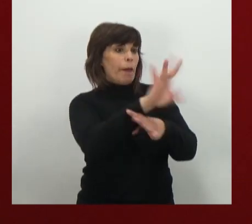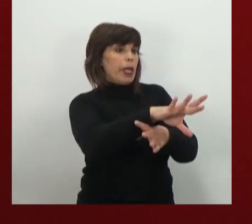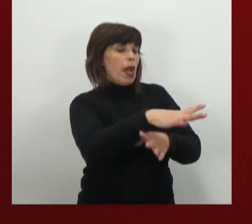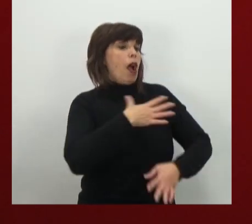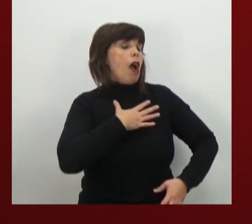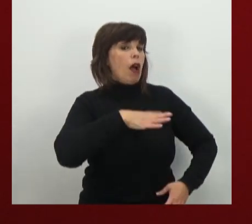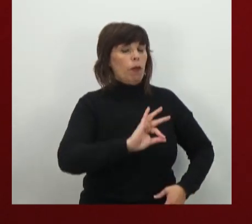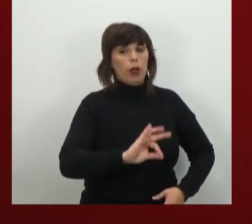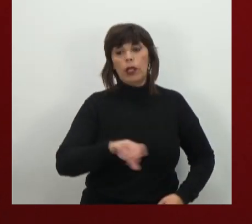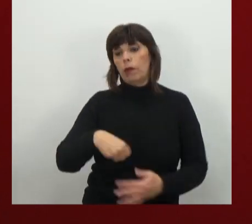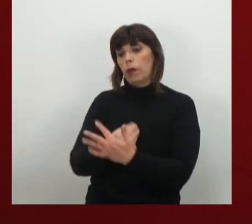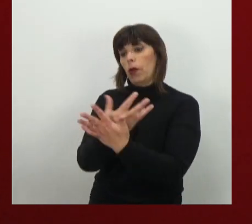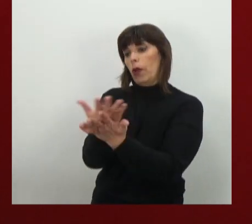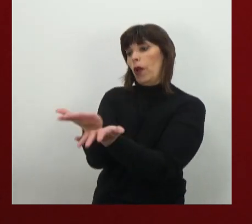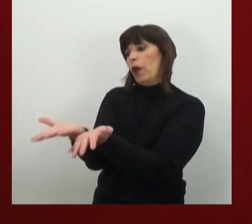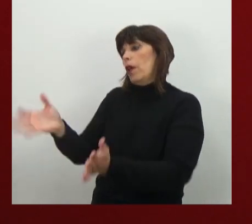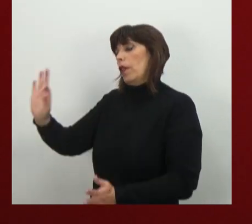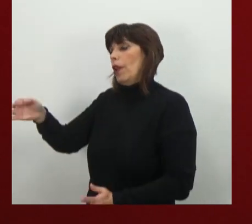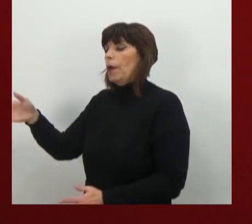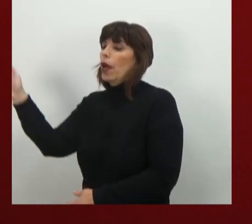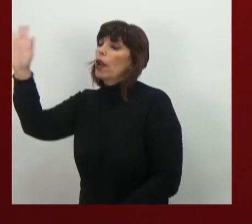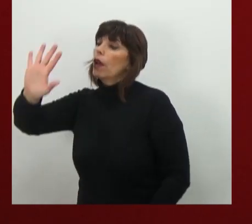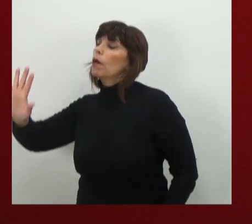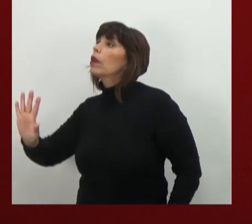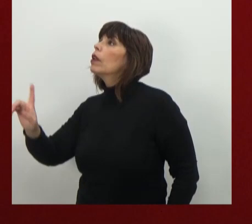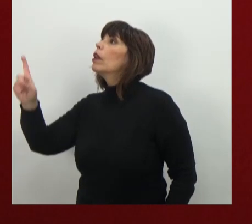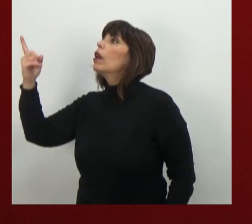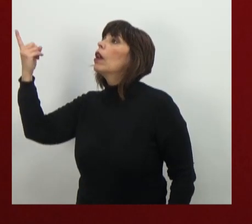la gracia, la verdad, tiene la presencia de Dios.